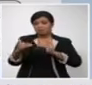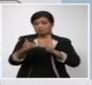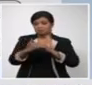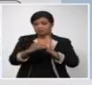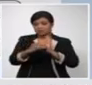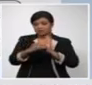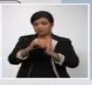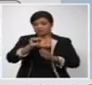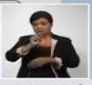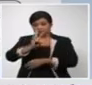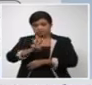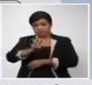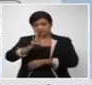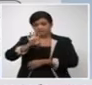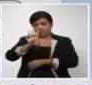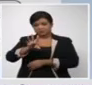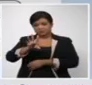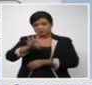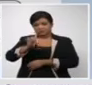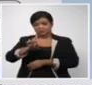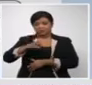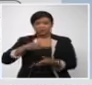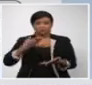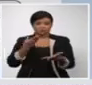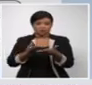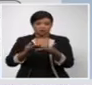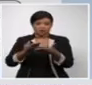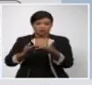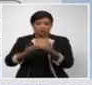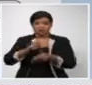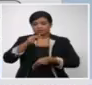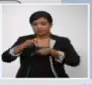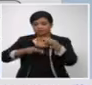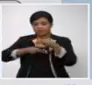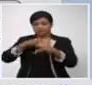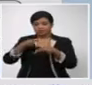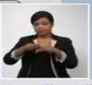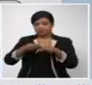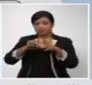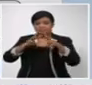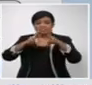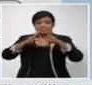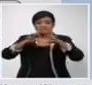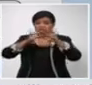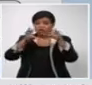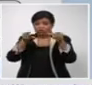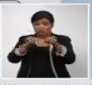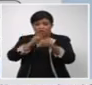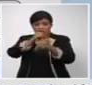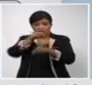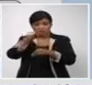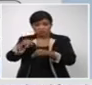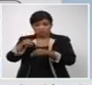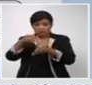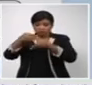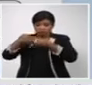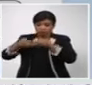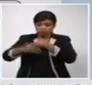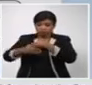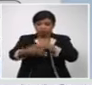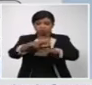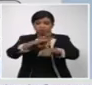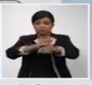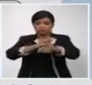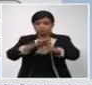193.351 muestras procesadas y una cifra total de pacientes diagnosticados de